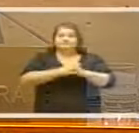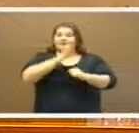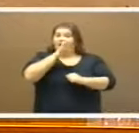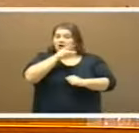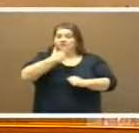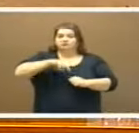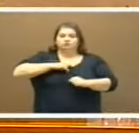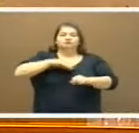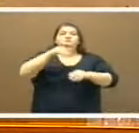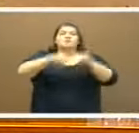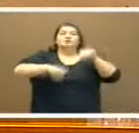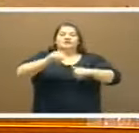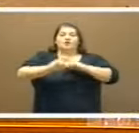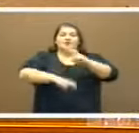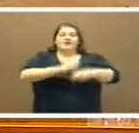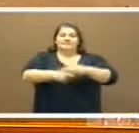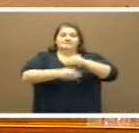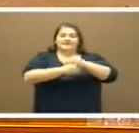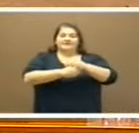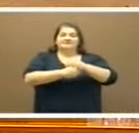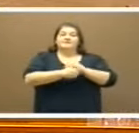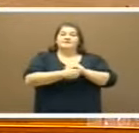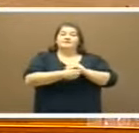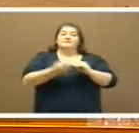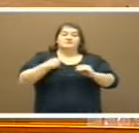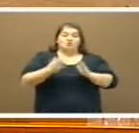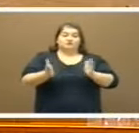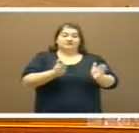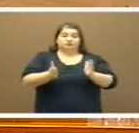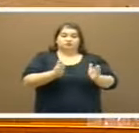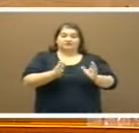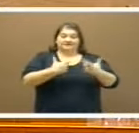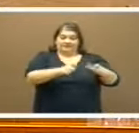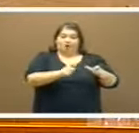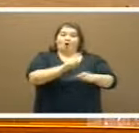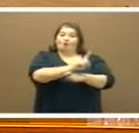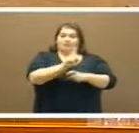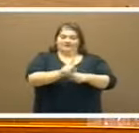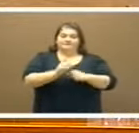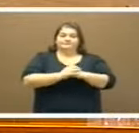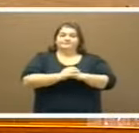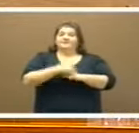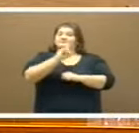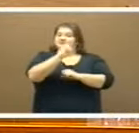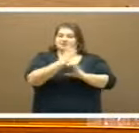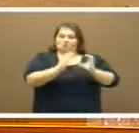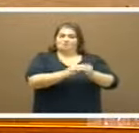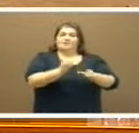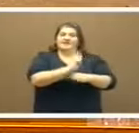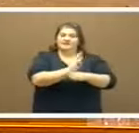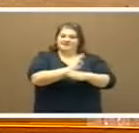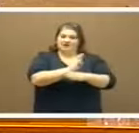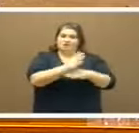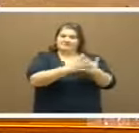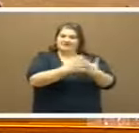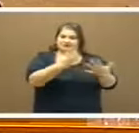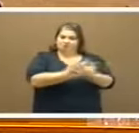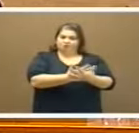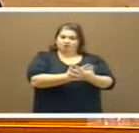continuación pasamos a votar las enmiendas presentadas en la presente sesión, sección 11. En primer lugar, las del Grupo Parlamentario